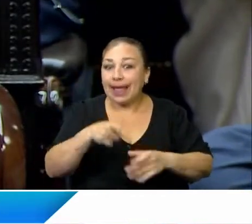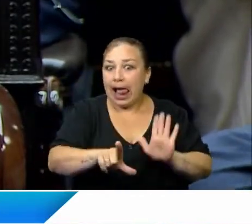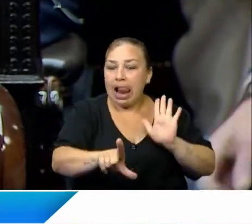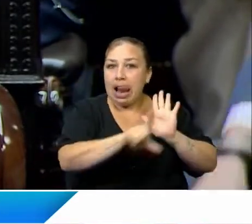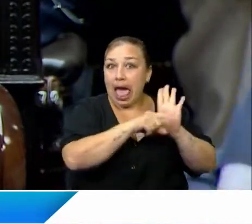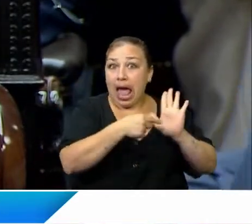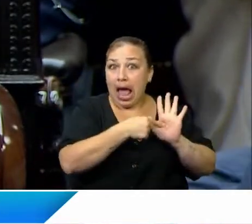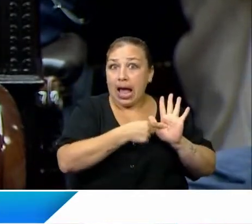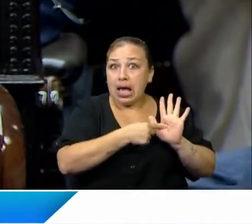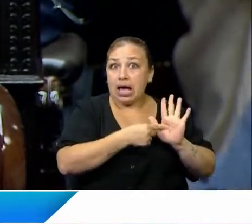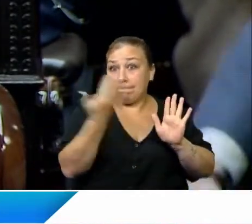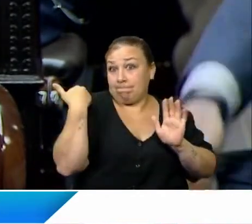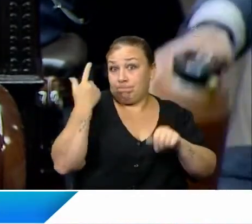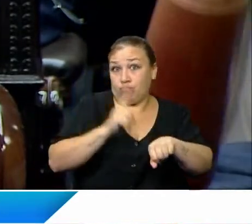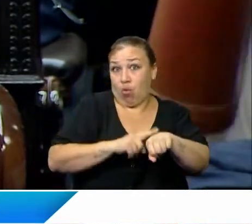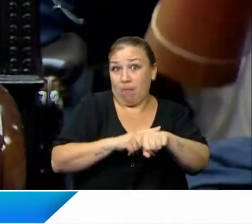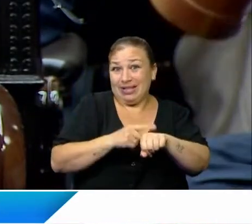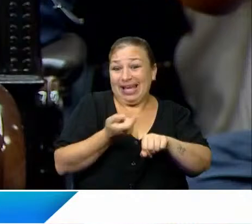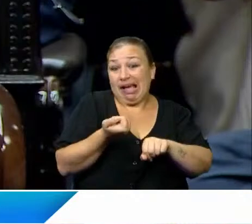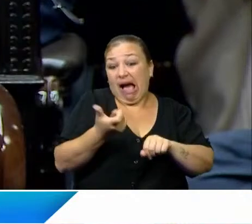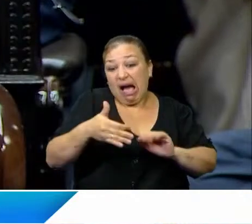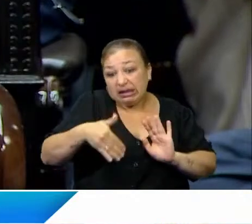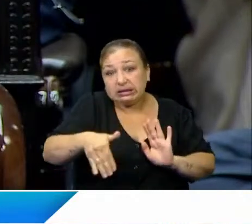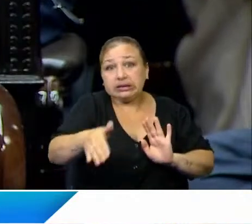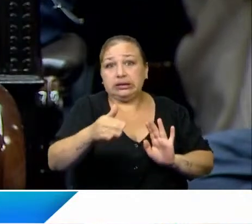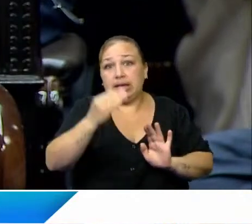15 años de la sanción, casi 15 años,